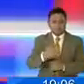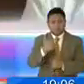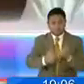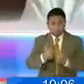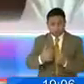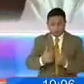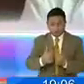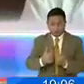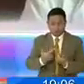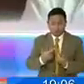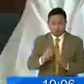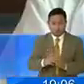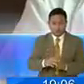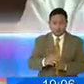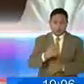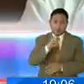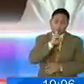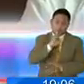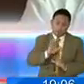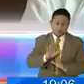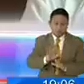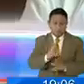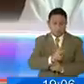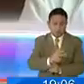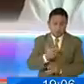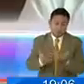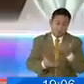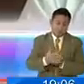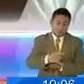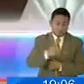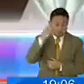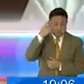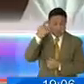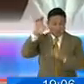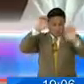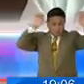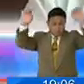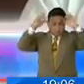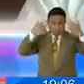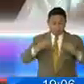arriesgarse. Parece que tuvo que ver con un tema estratégico, ¿no? Dado